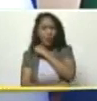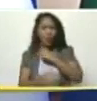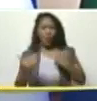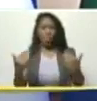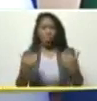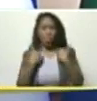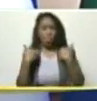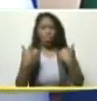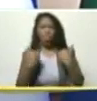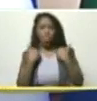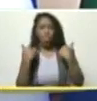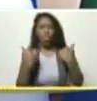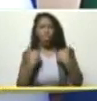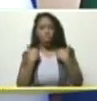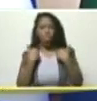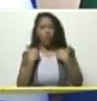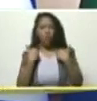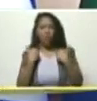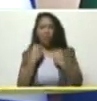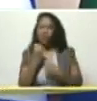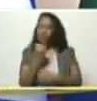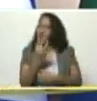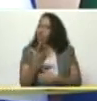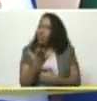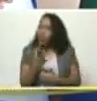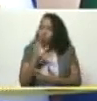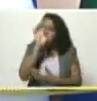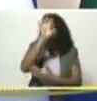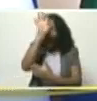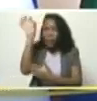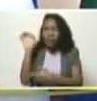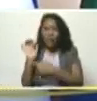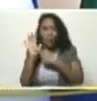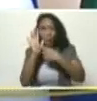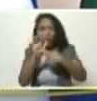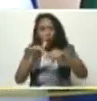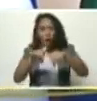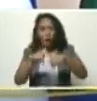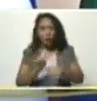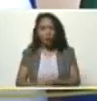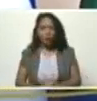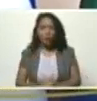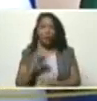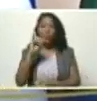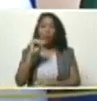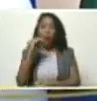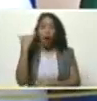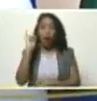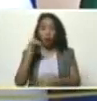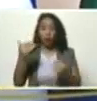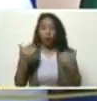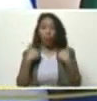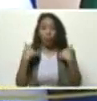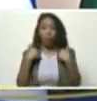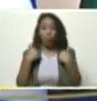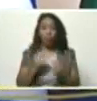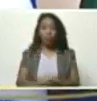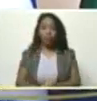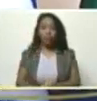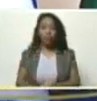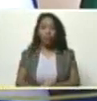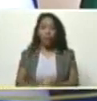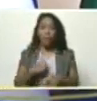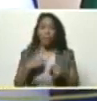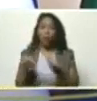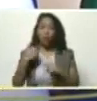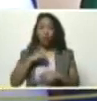sufrido. Y cuántos de los países representados aquí también los han sufrido. Pero